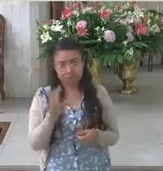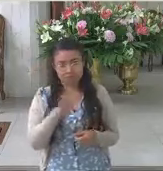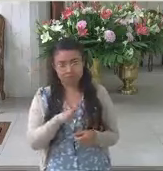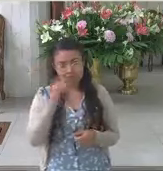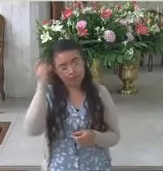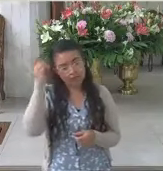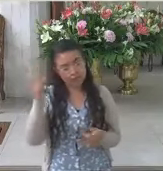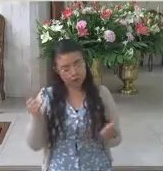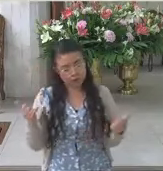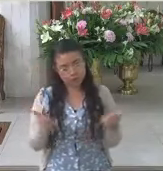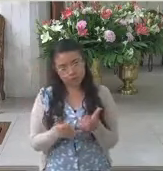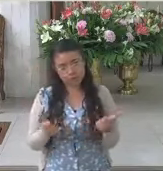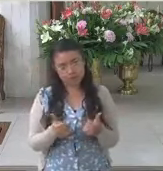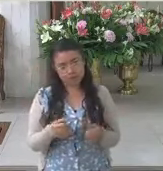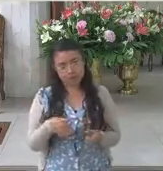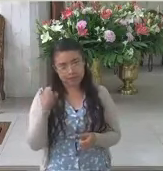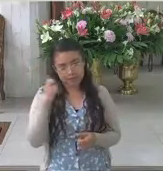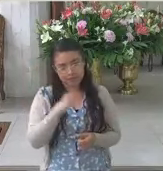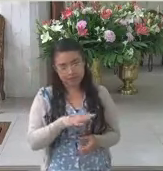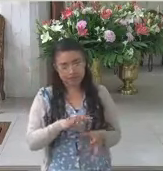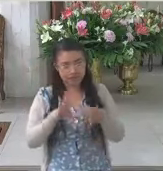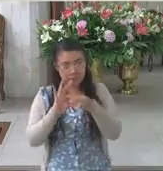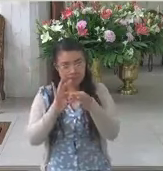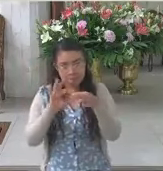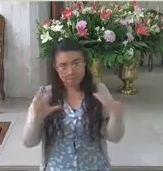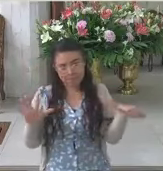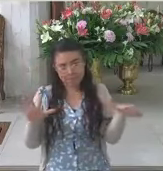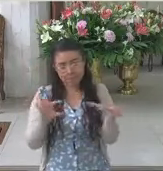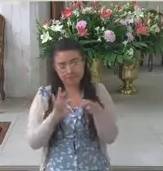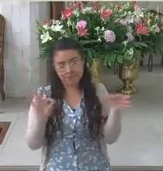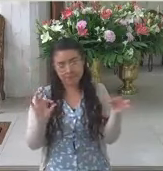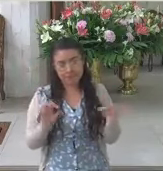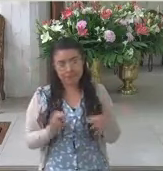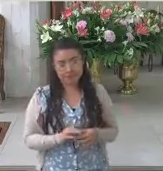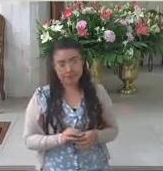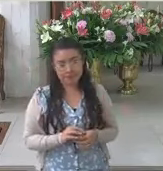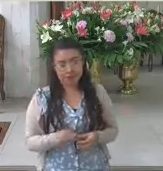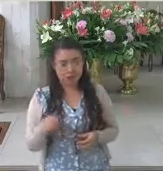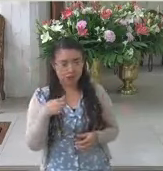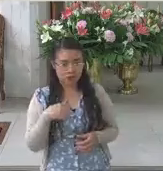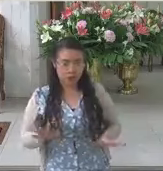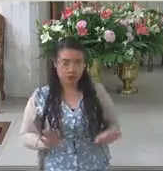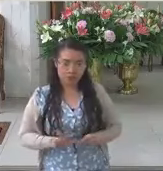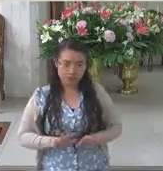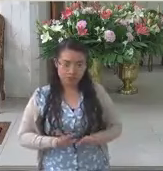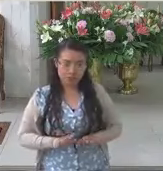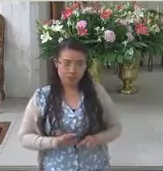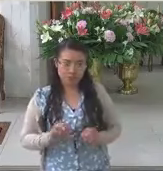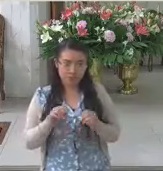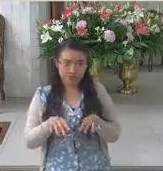mansedumbre trataré trataremos de levantar al caído de animarle a seguir